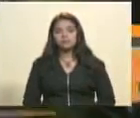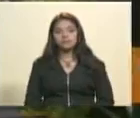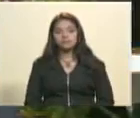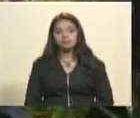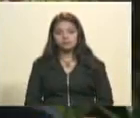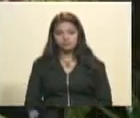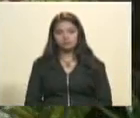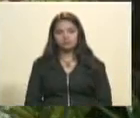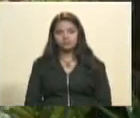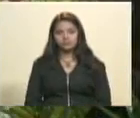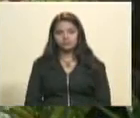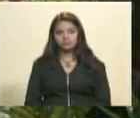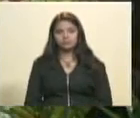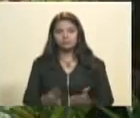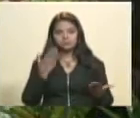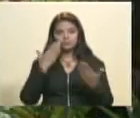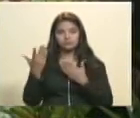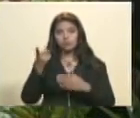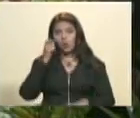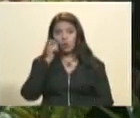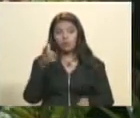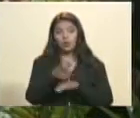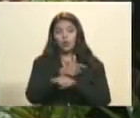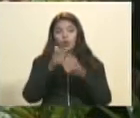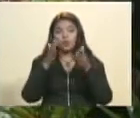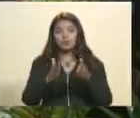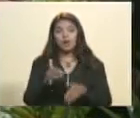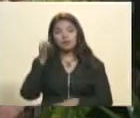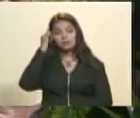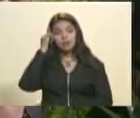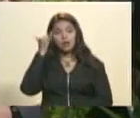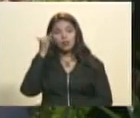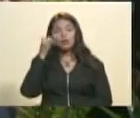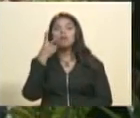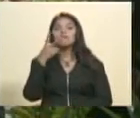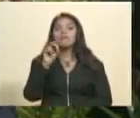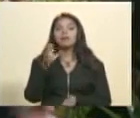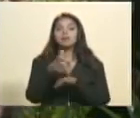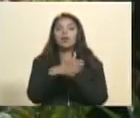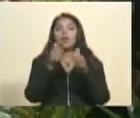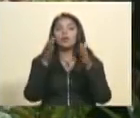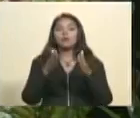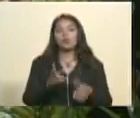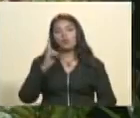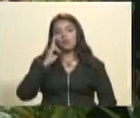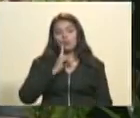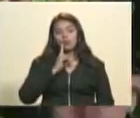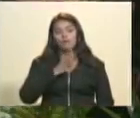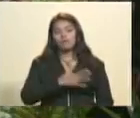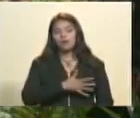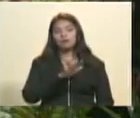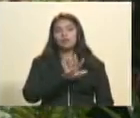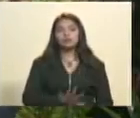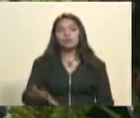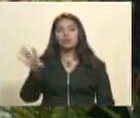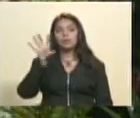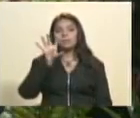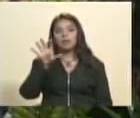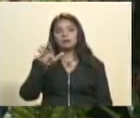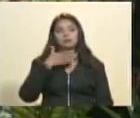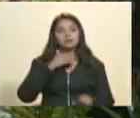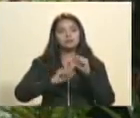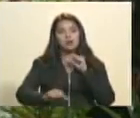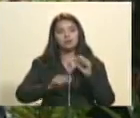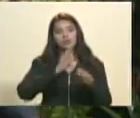Bien, han sido entonces las palabras de Julio León Heredia en nombre de los 20 gobernadores bolivarianos de nuestro país en rechazo a las